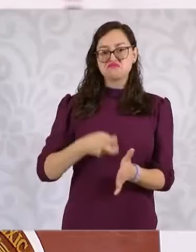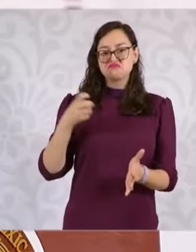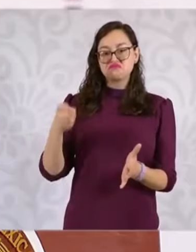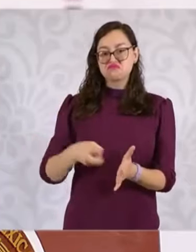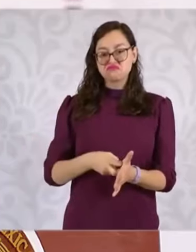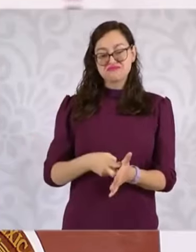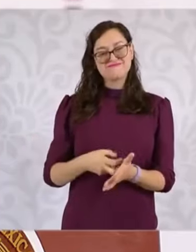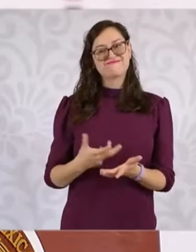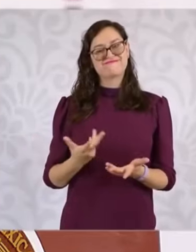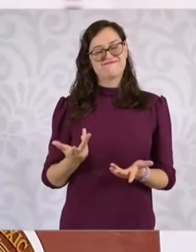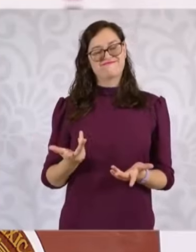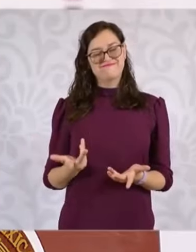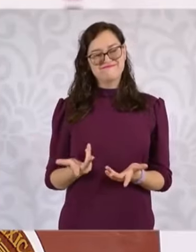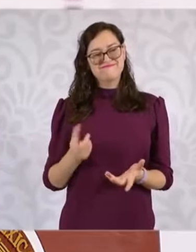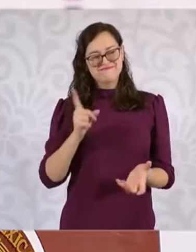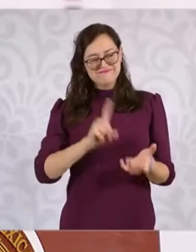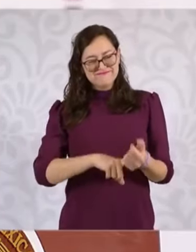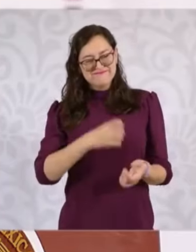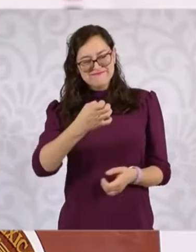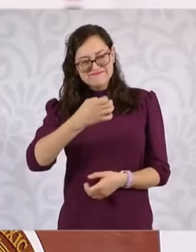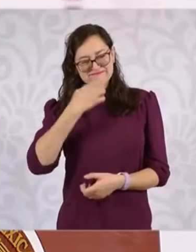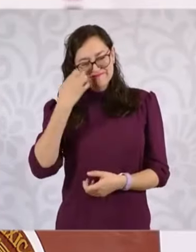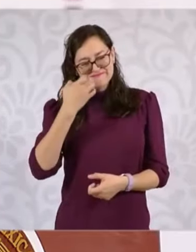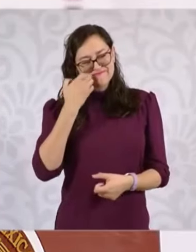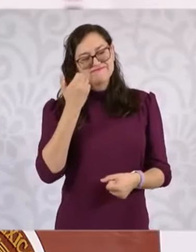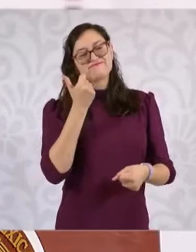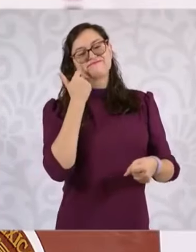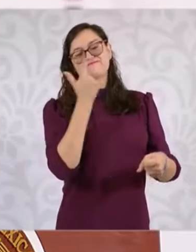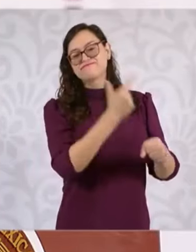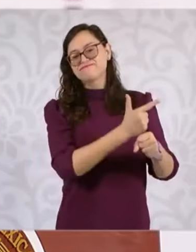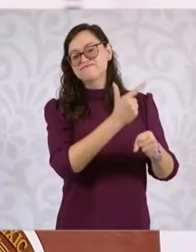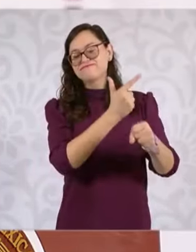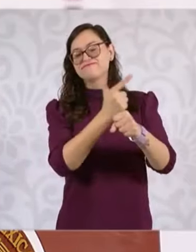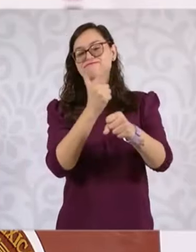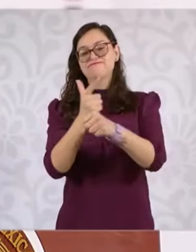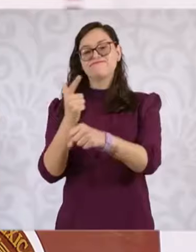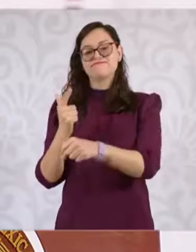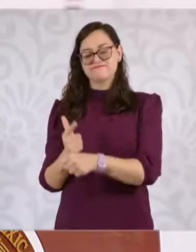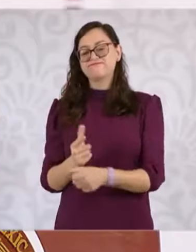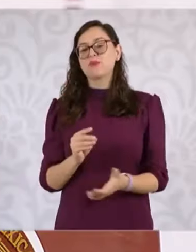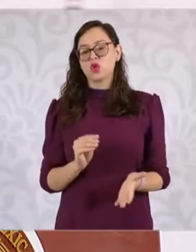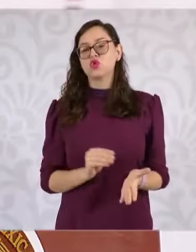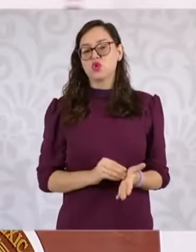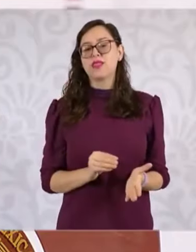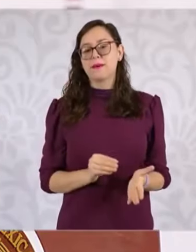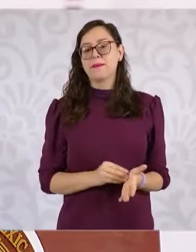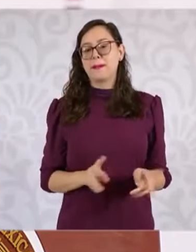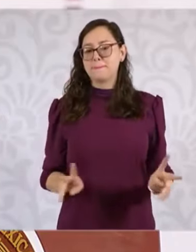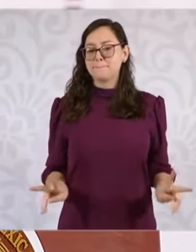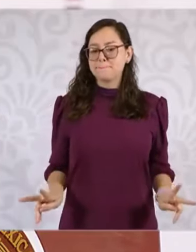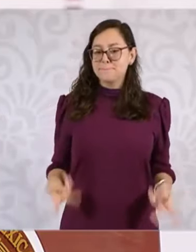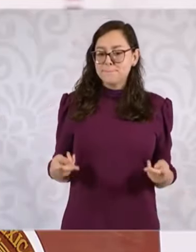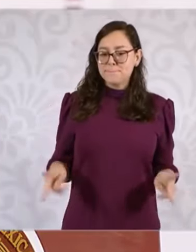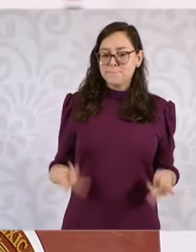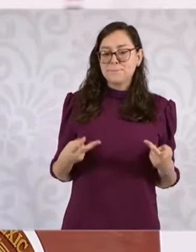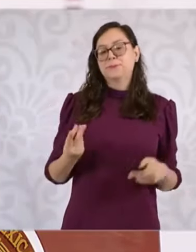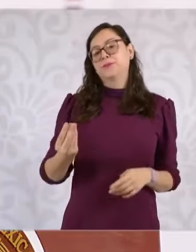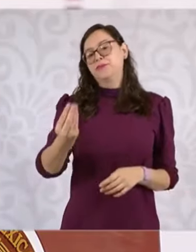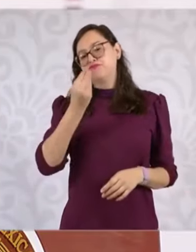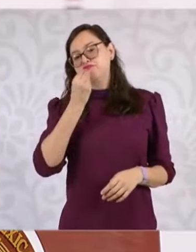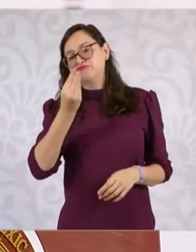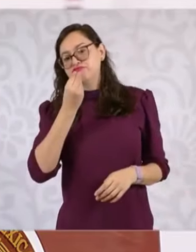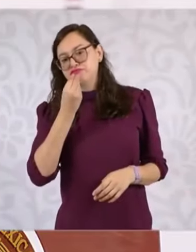de las escuelas sigue prevaleciendo la venta de productos de comida